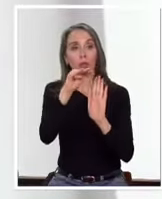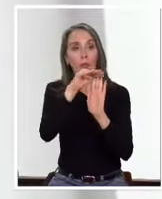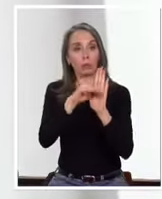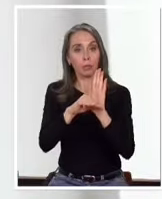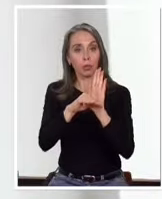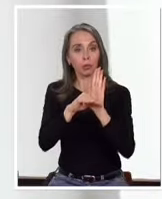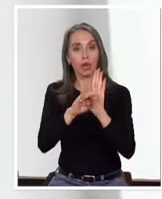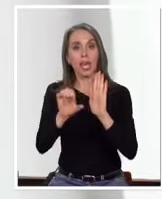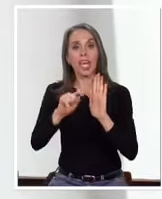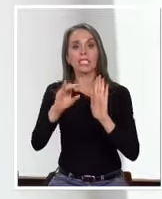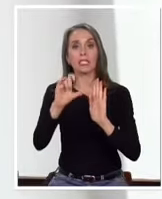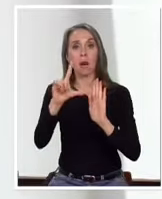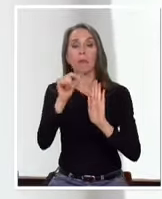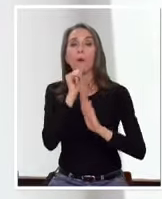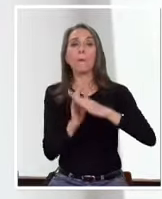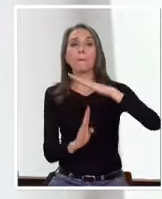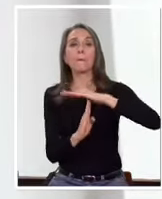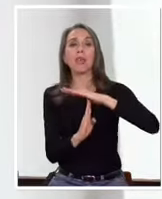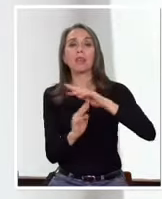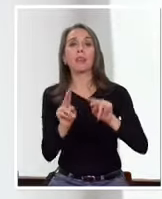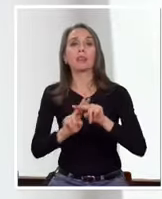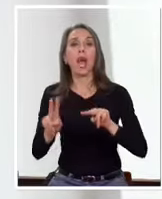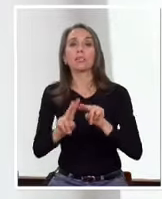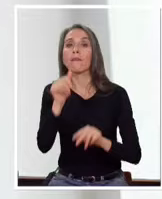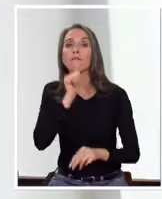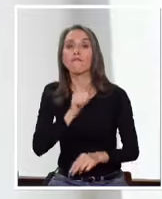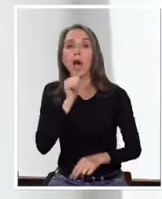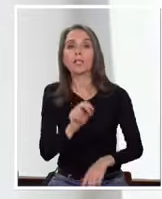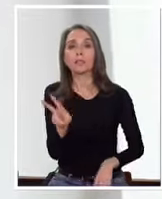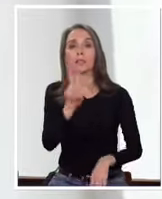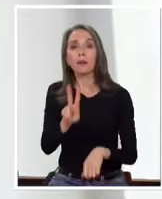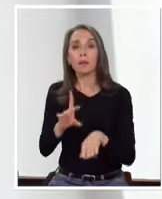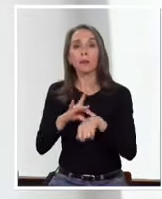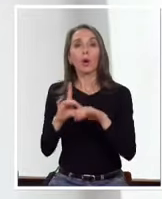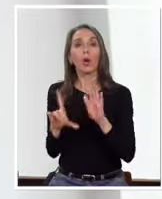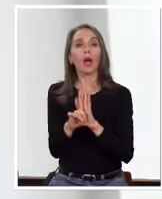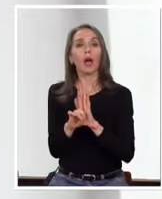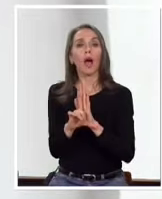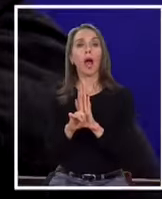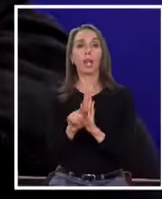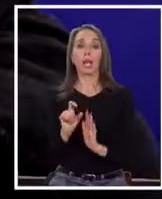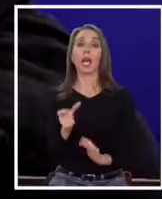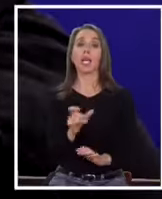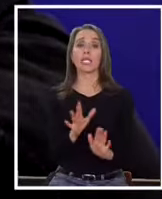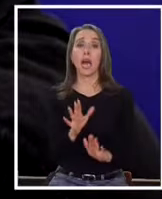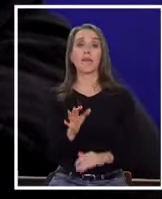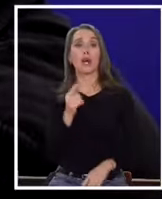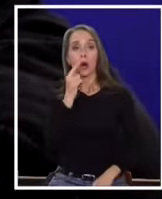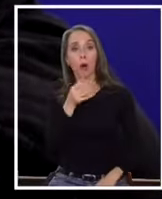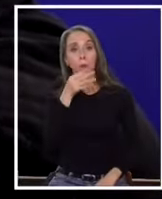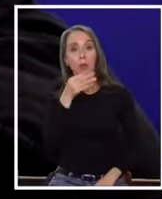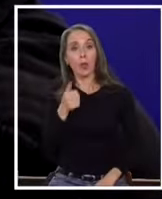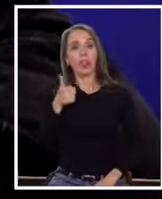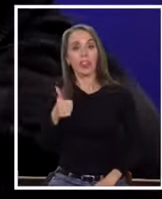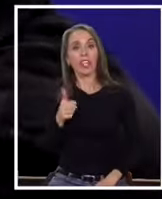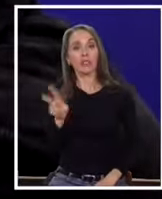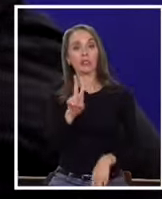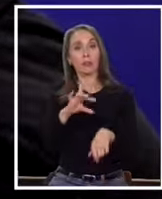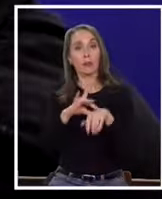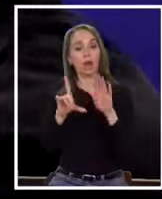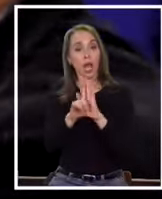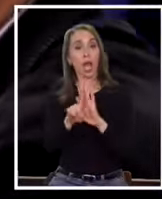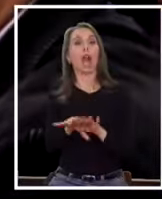protocolos de Estambul pendientes de realización por parte del Servicio Médico Legal, y eso, por cierto, es grave. Como Servicio Médico Legal estamos